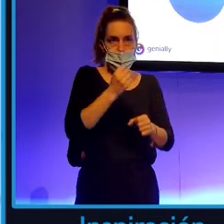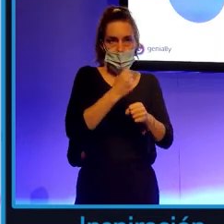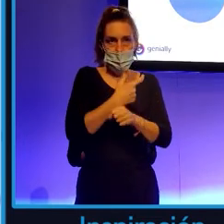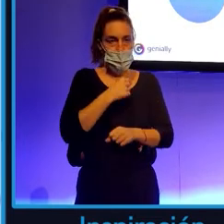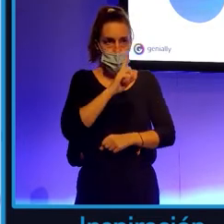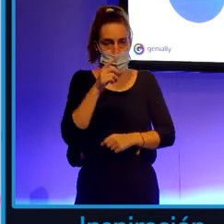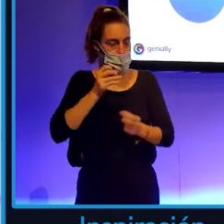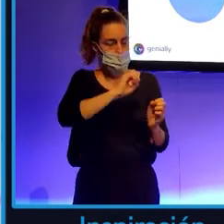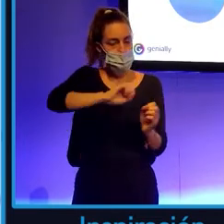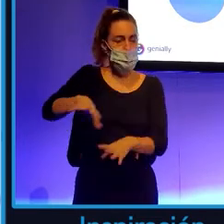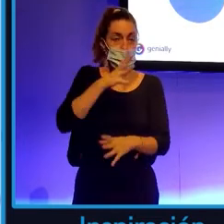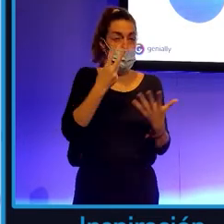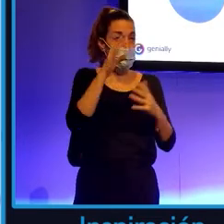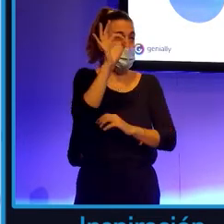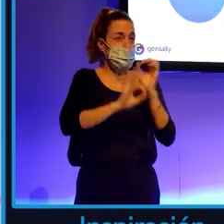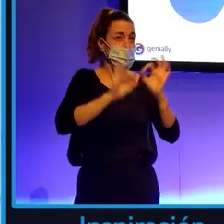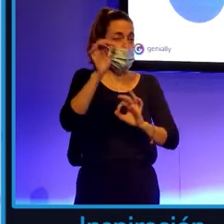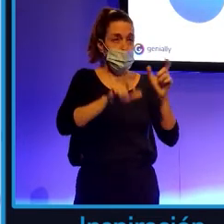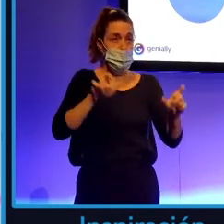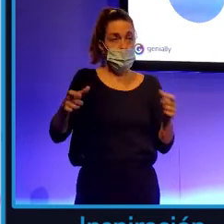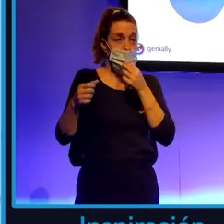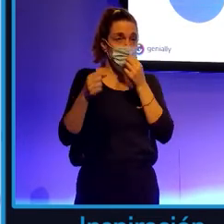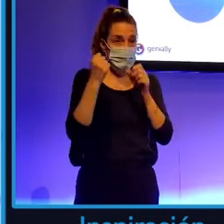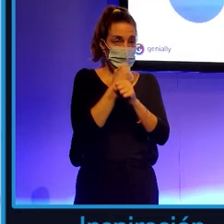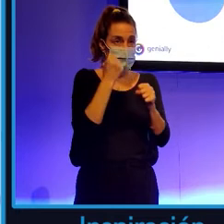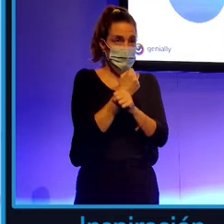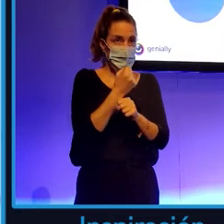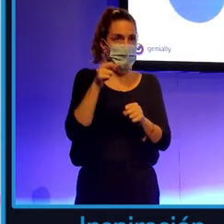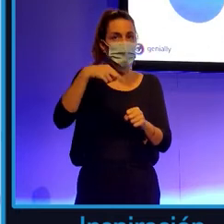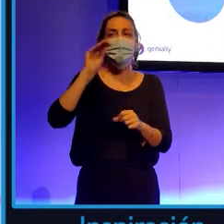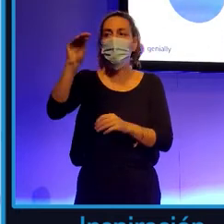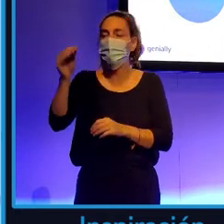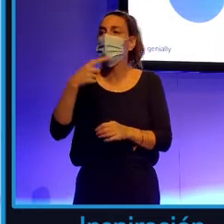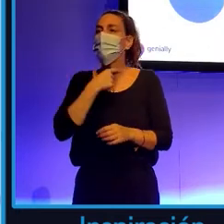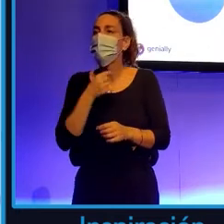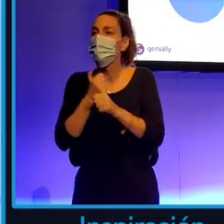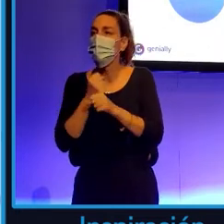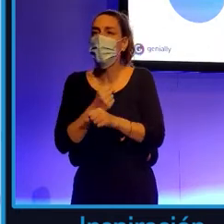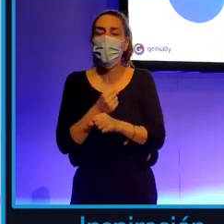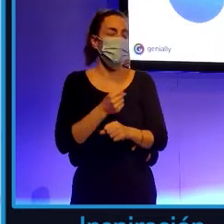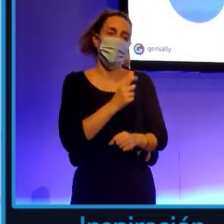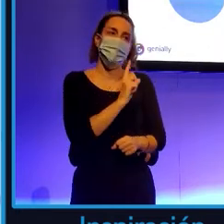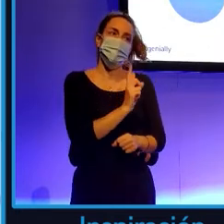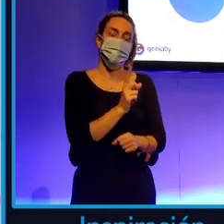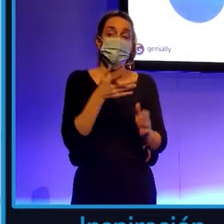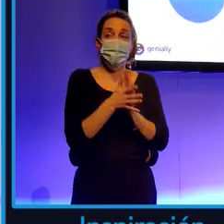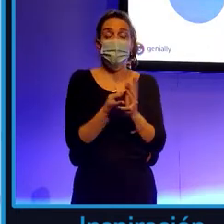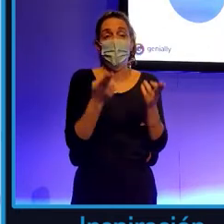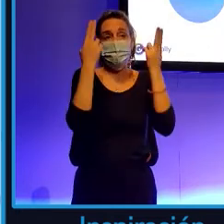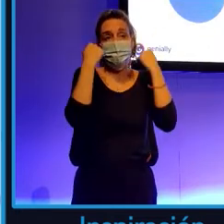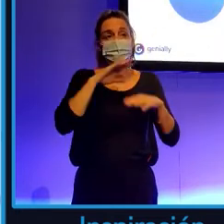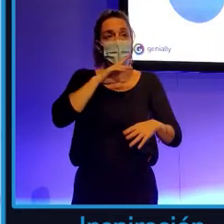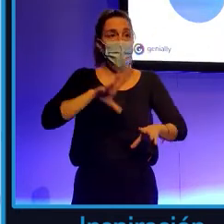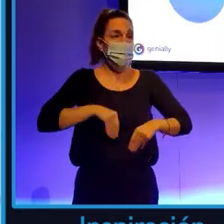el 80% de la población si le preguntamos no trabajan lo que les gusta sino en lo que no le queda más remedio que trabajar